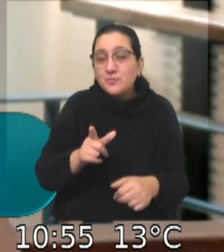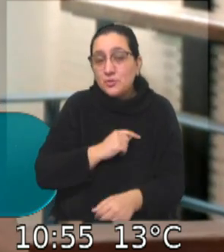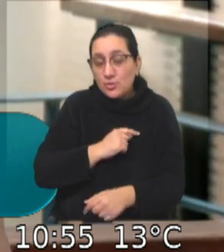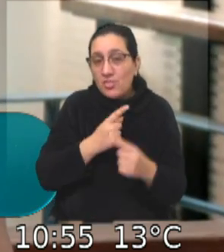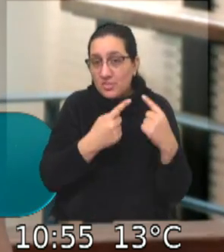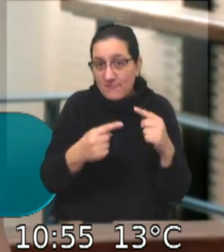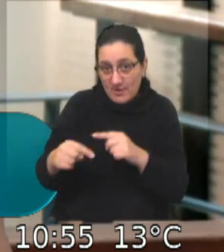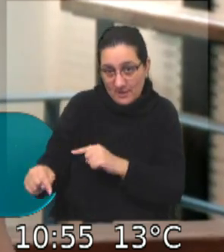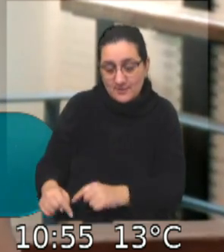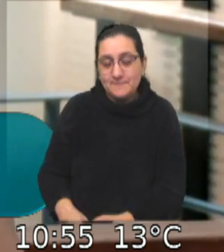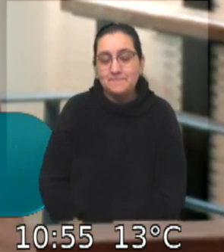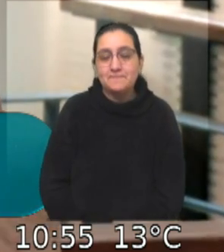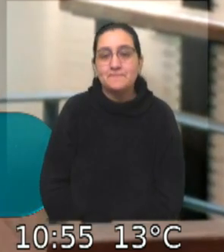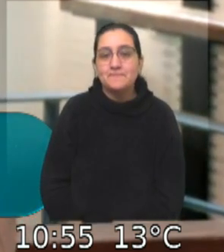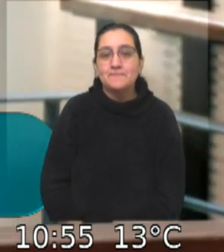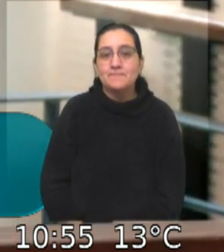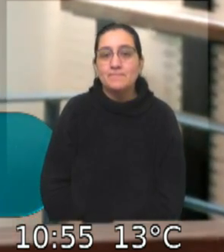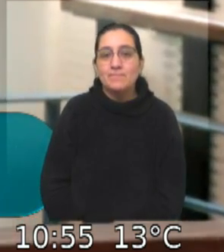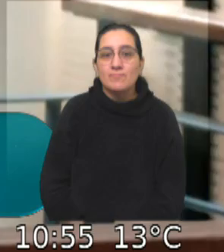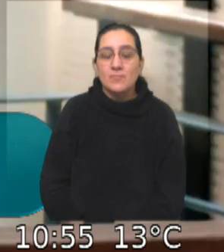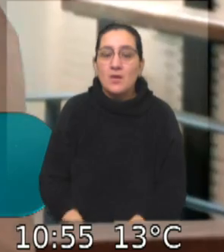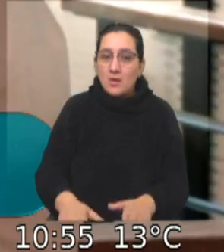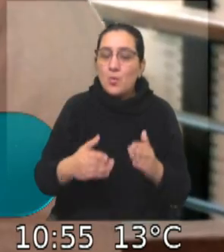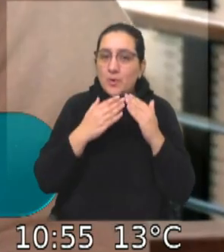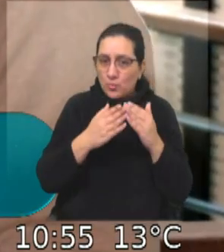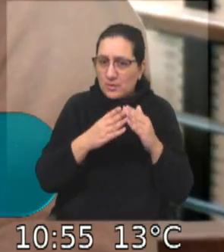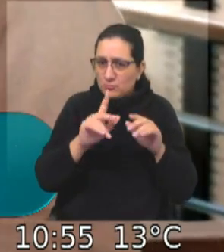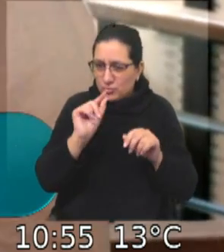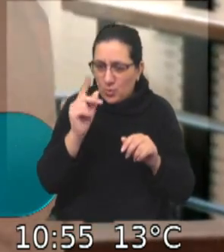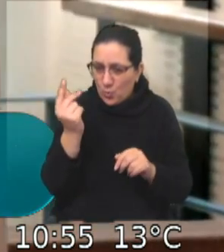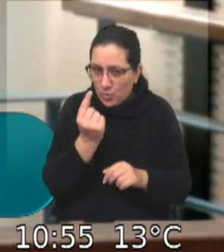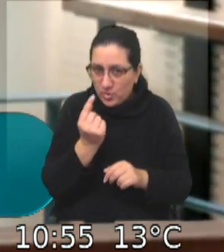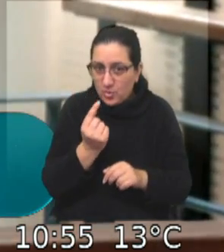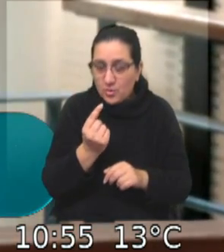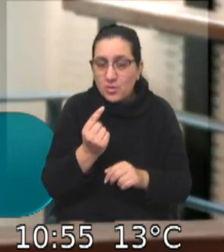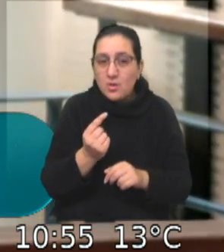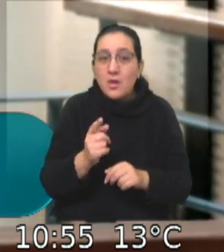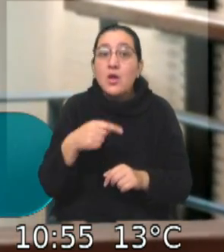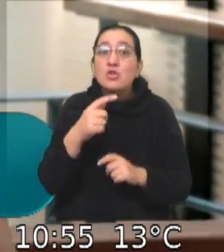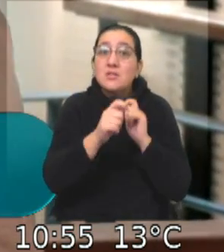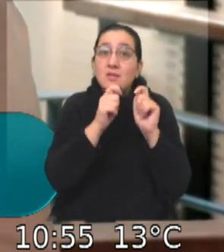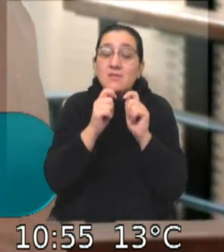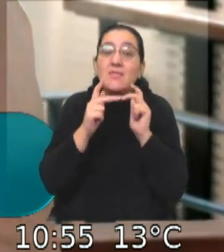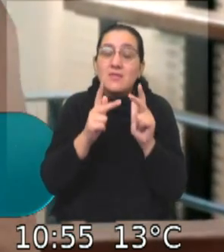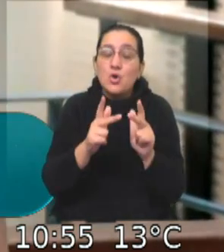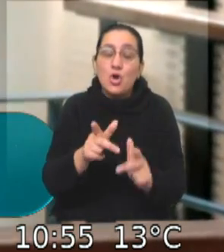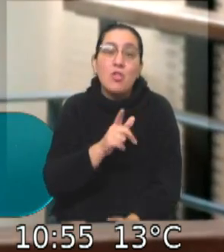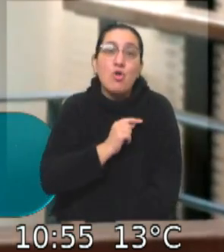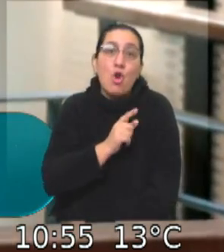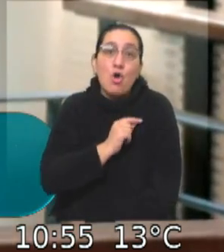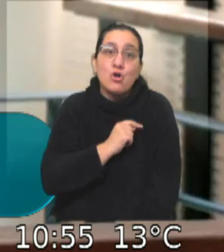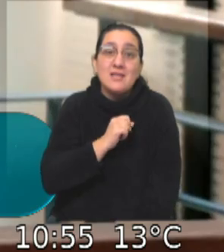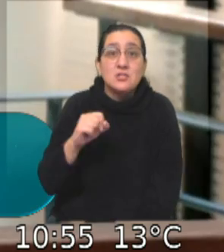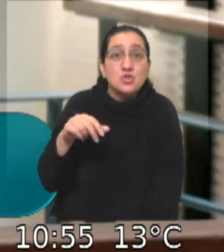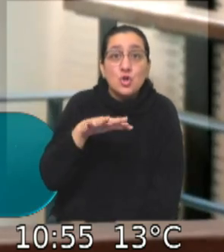nos permite pensar cómo procesamos eso. Una consulta, lo detengo ahí. Usted ha dicho también en otras entrevistas que el dolor es